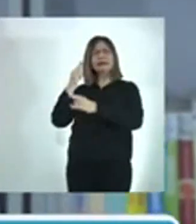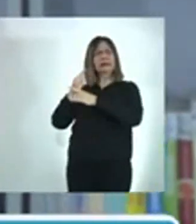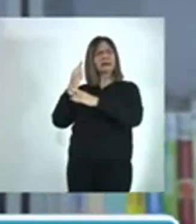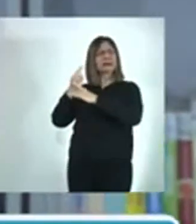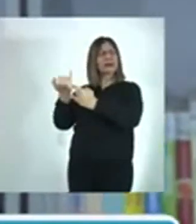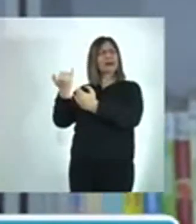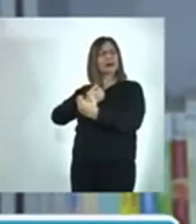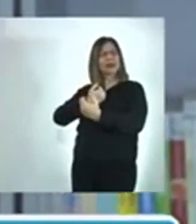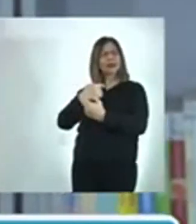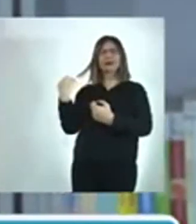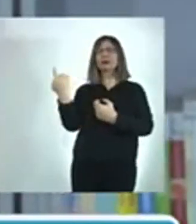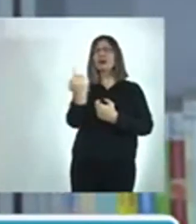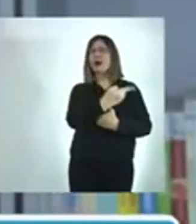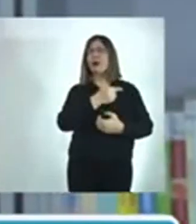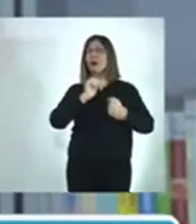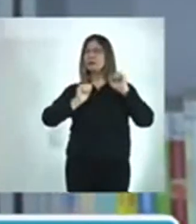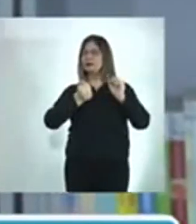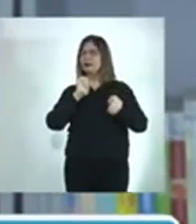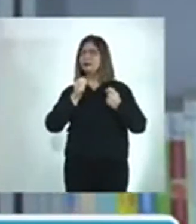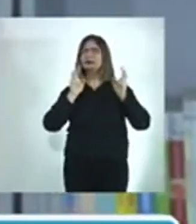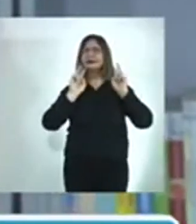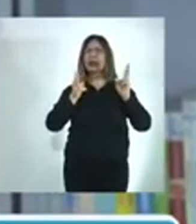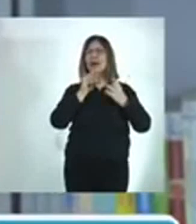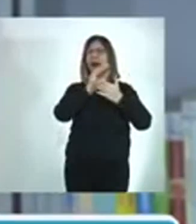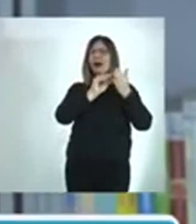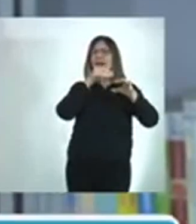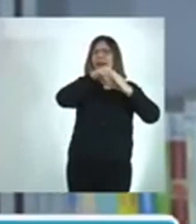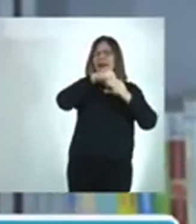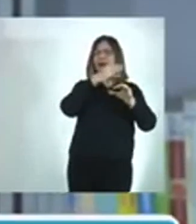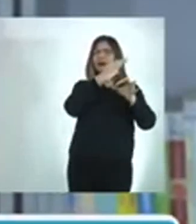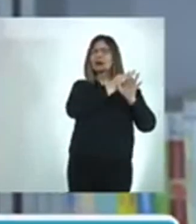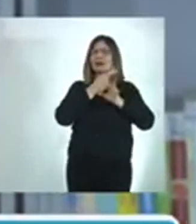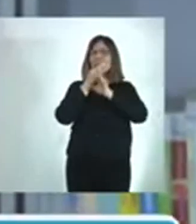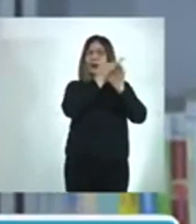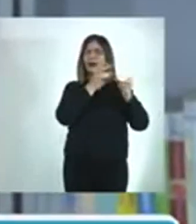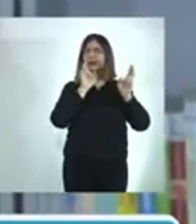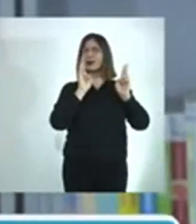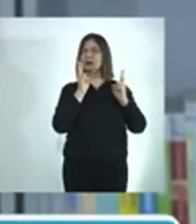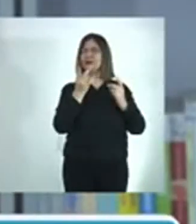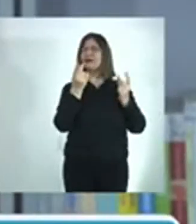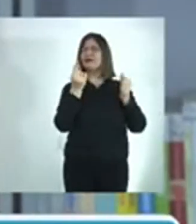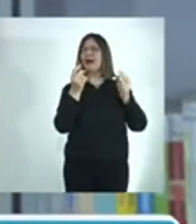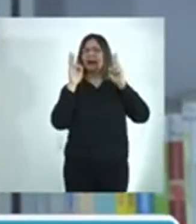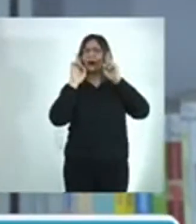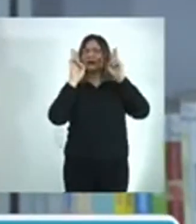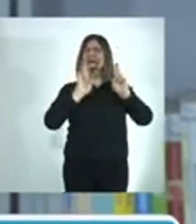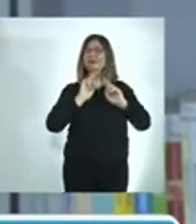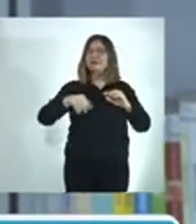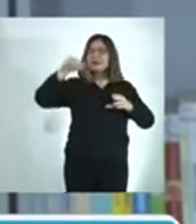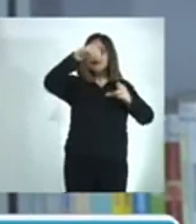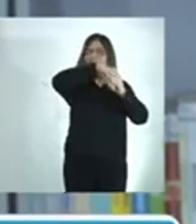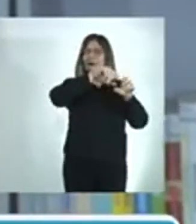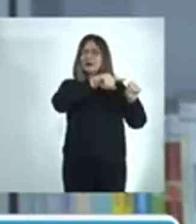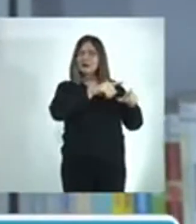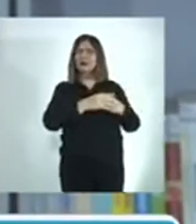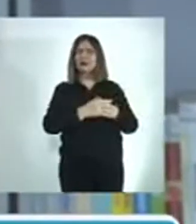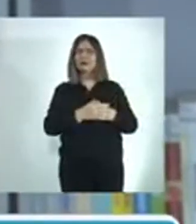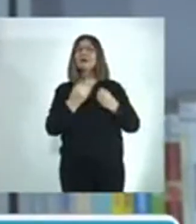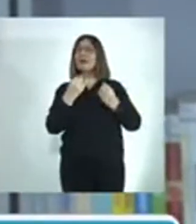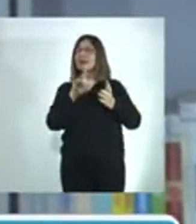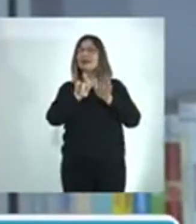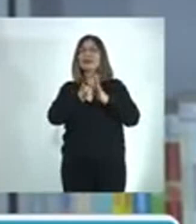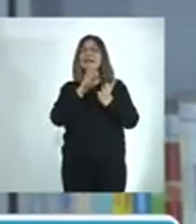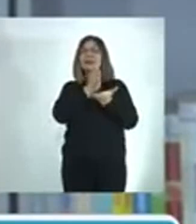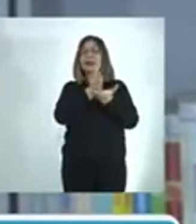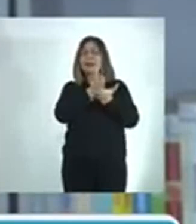trabajadores y trabajadoras son la columna vertebral del gobierno de la provincia de Tucumán. Y esto tiene que ver con derechos